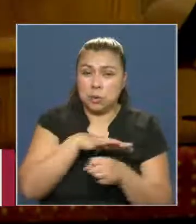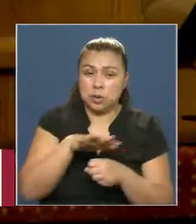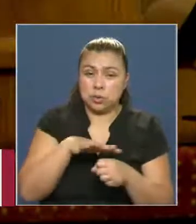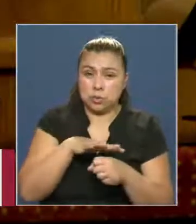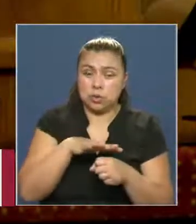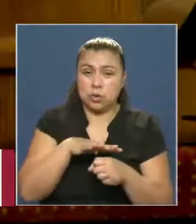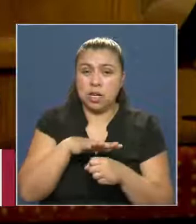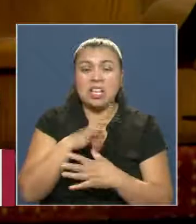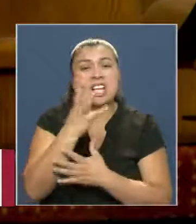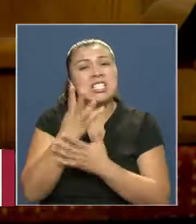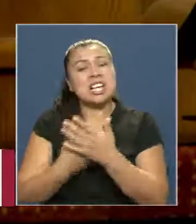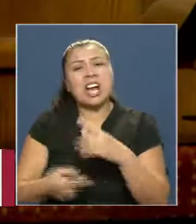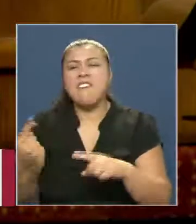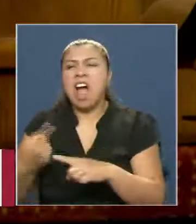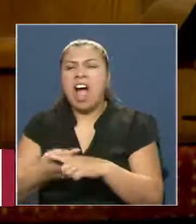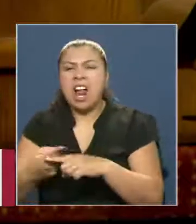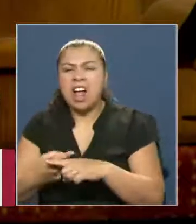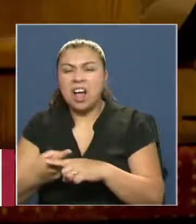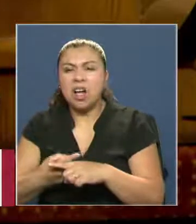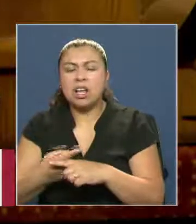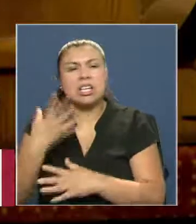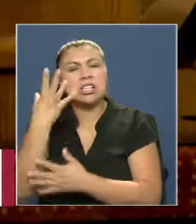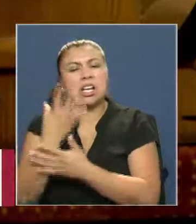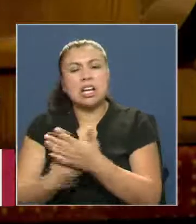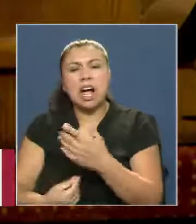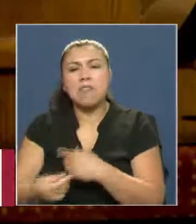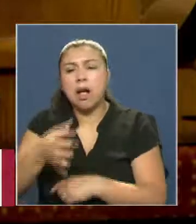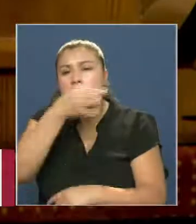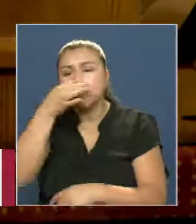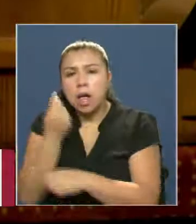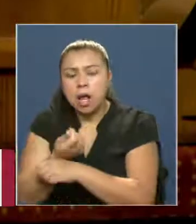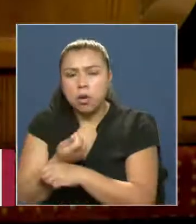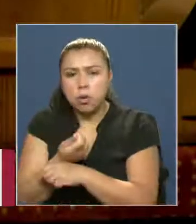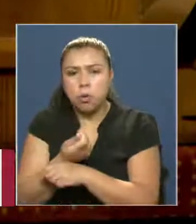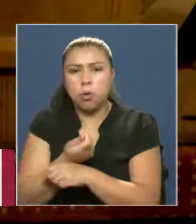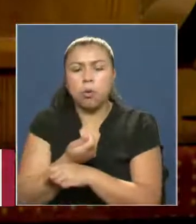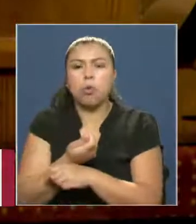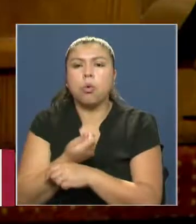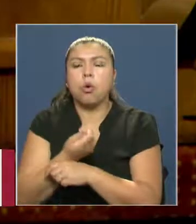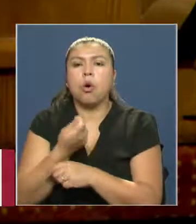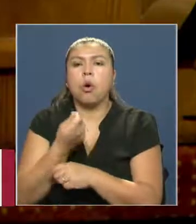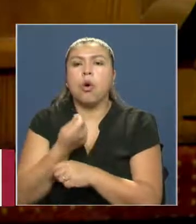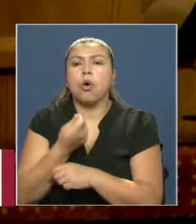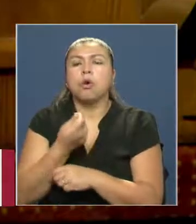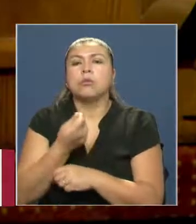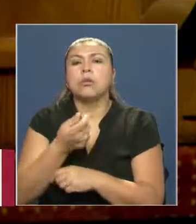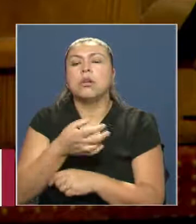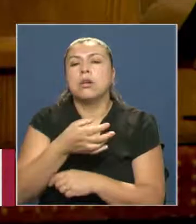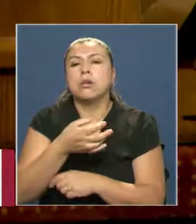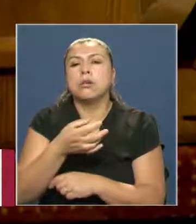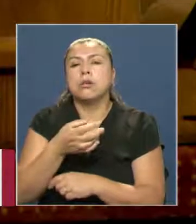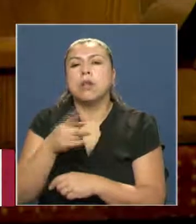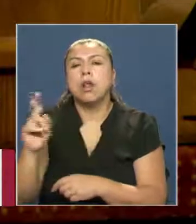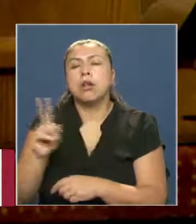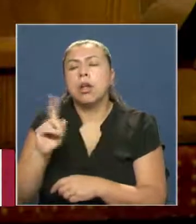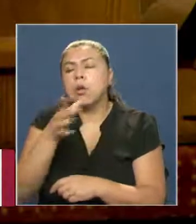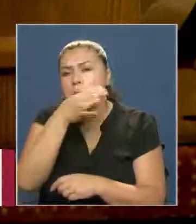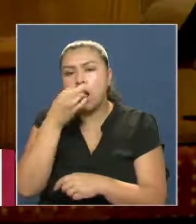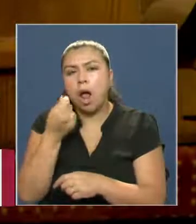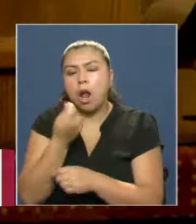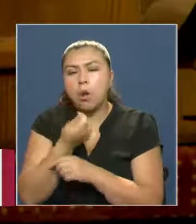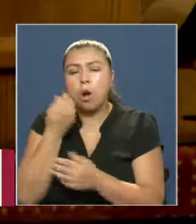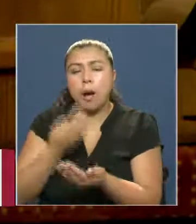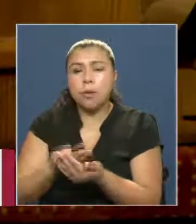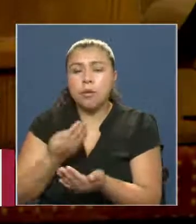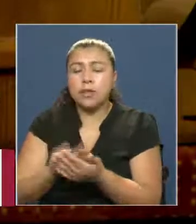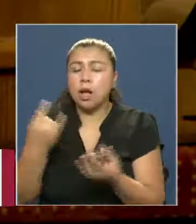abuso, exista el lucro de manera irregular, que exista el lucro aprovechándose de